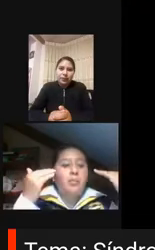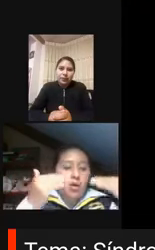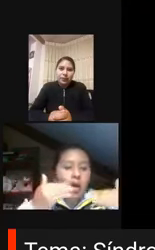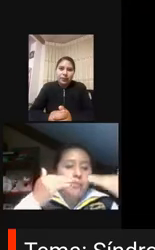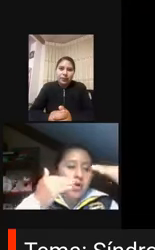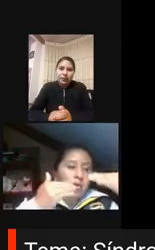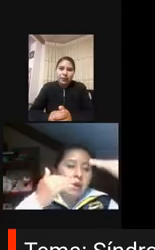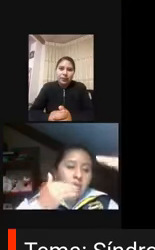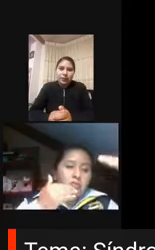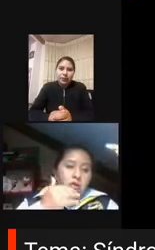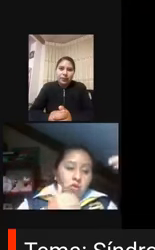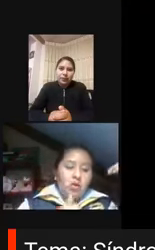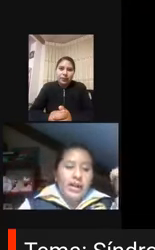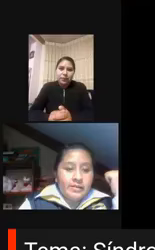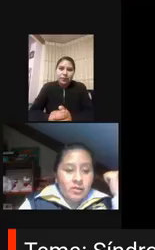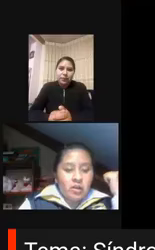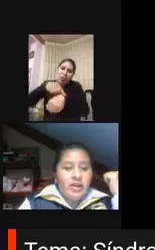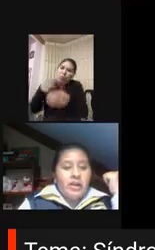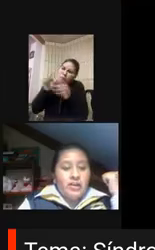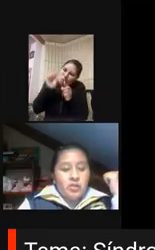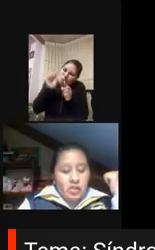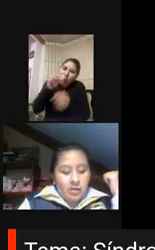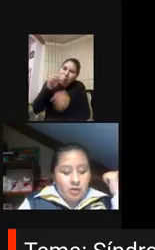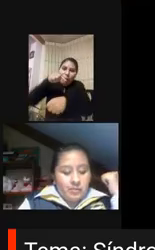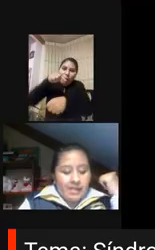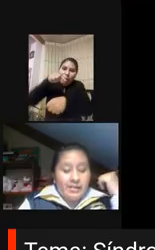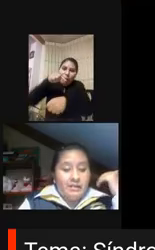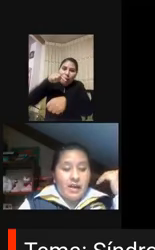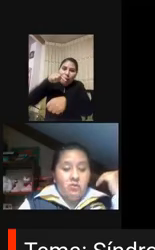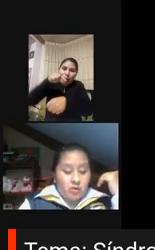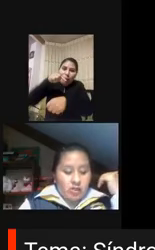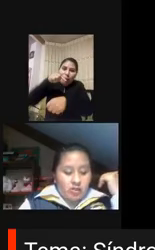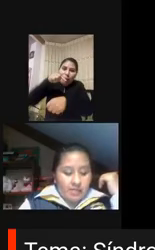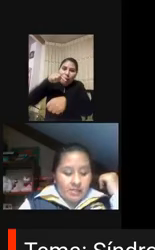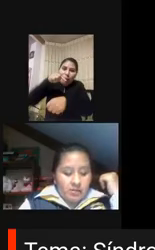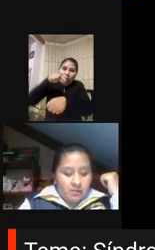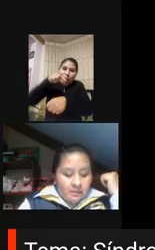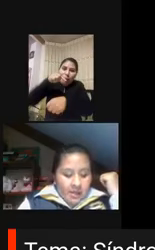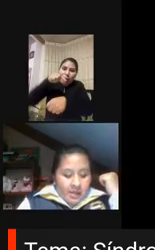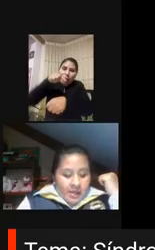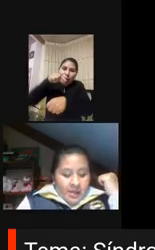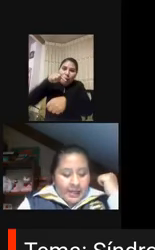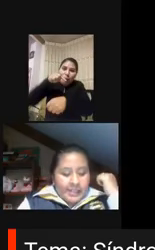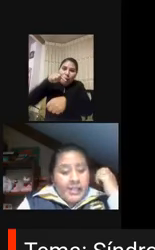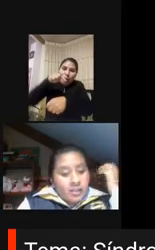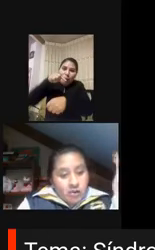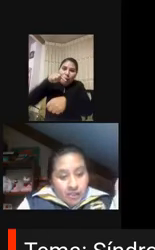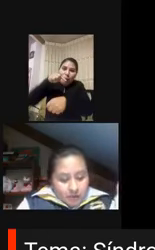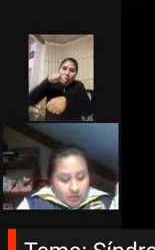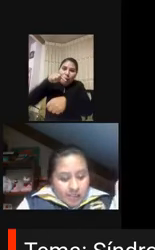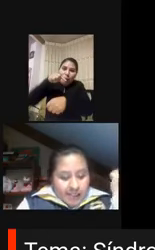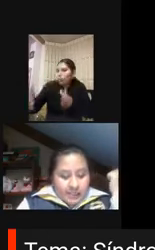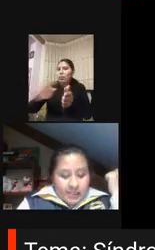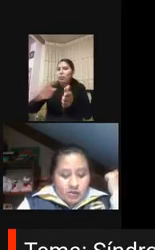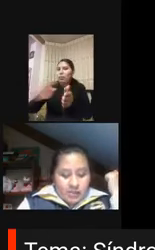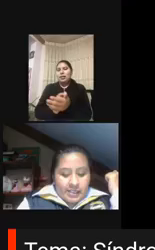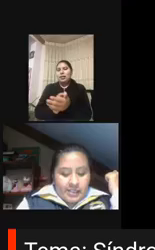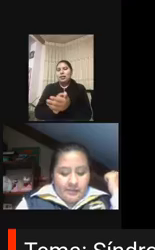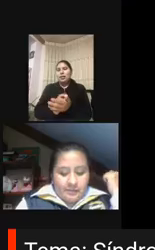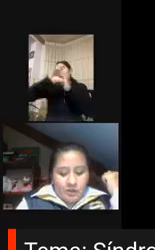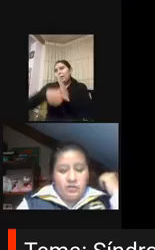de a poco vamos prolongando esos tiempos para trabajar un poquito más, ¿no? Es lento en responder